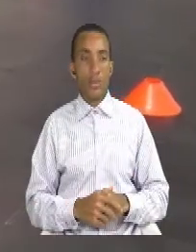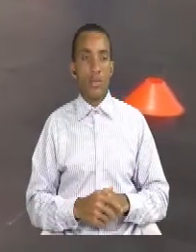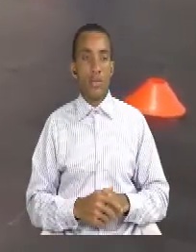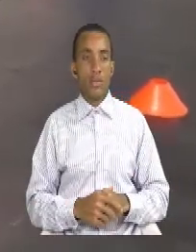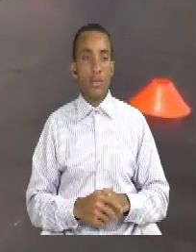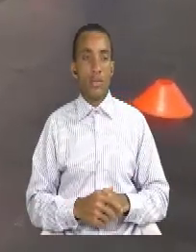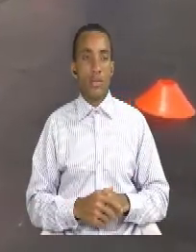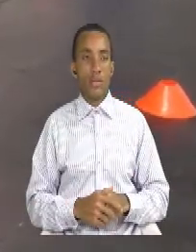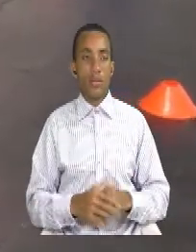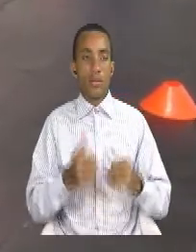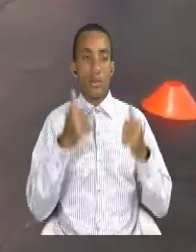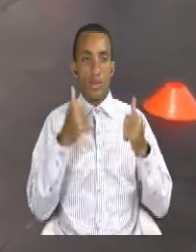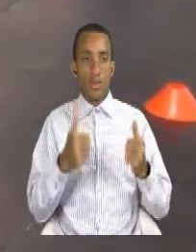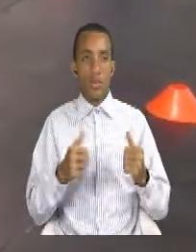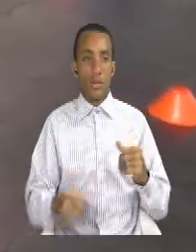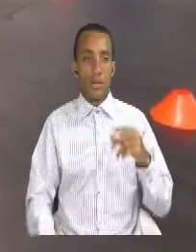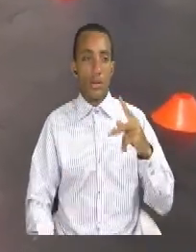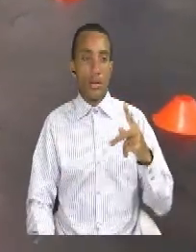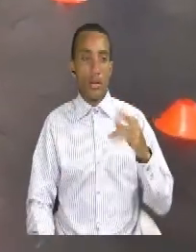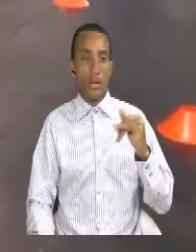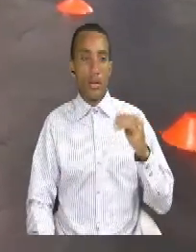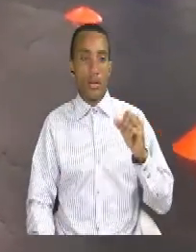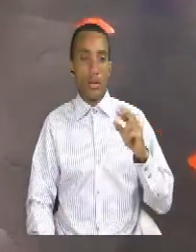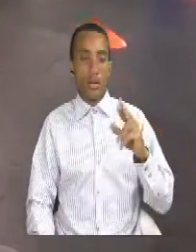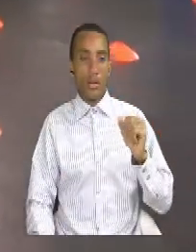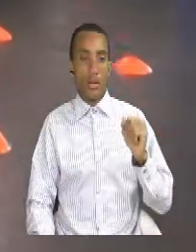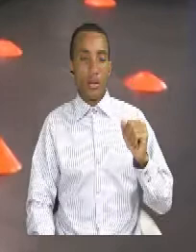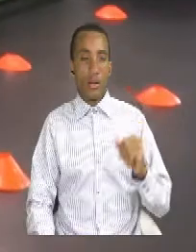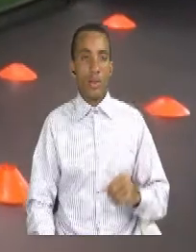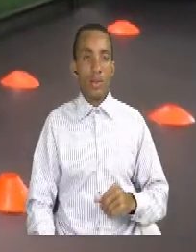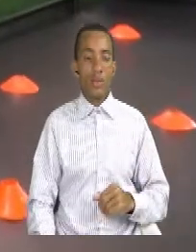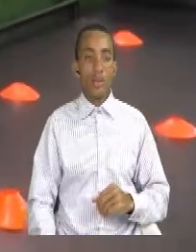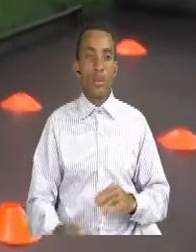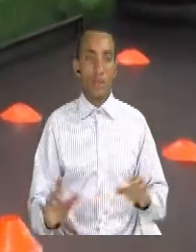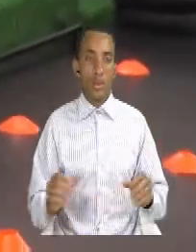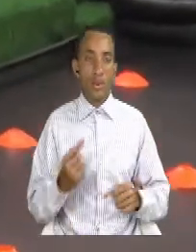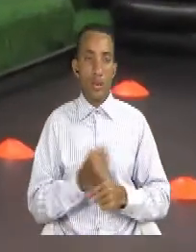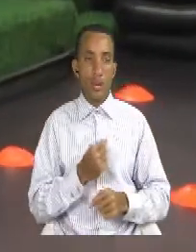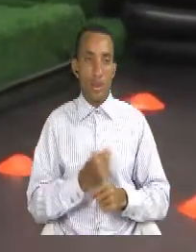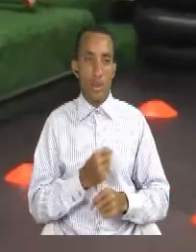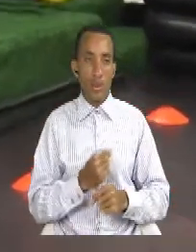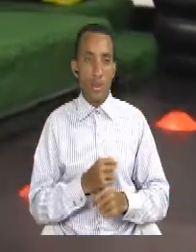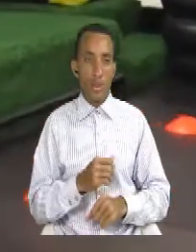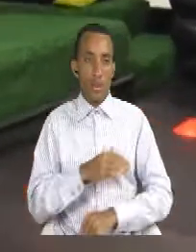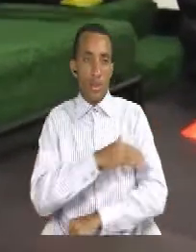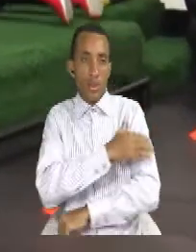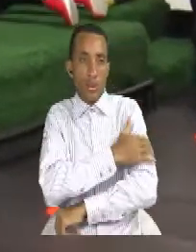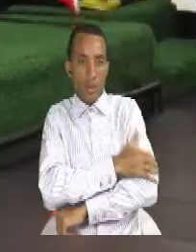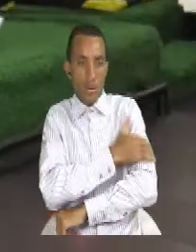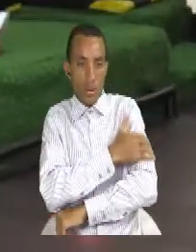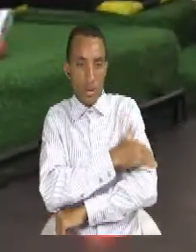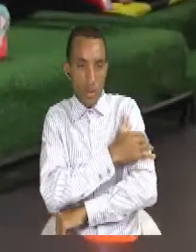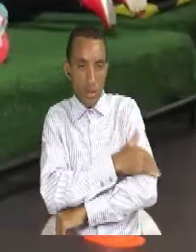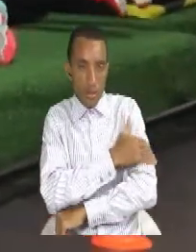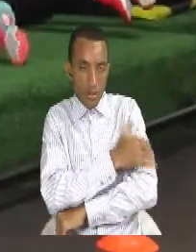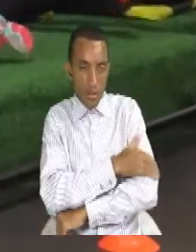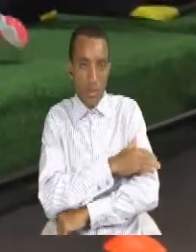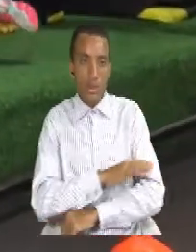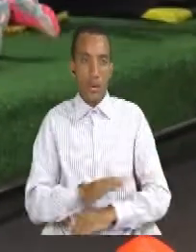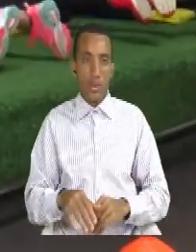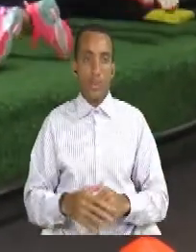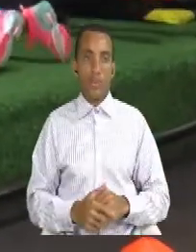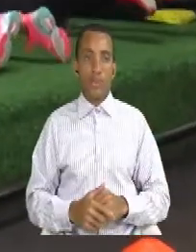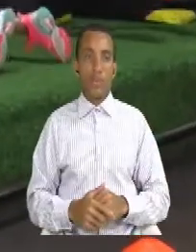Muy bien, Kiara. Excelente. Entonces, ¿cómo ubico mi trabajo? Arranqué un trayecto de semifondo, que voy a traer este músculo en la parte de atrás del